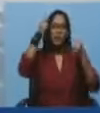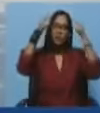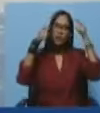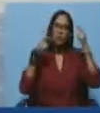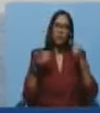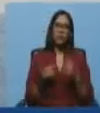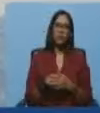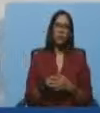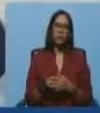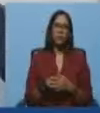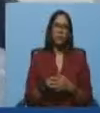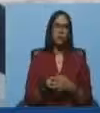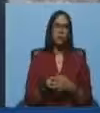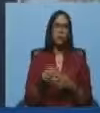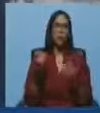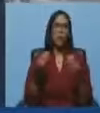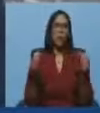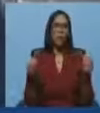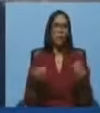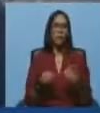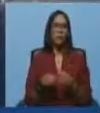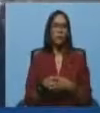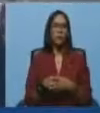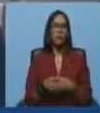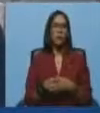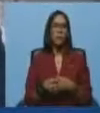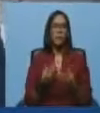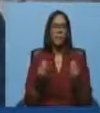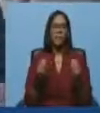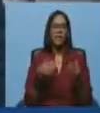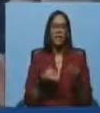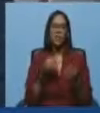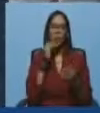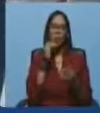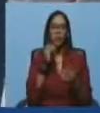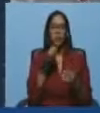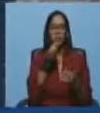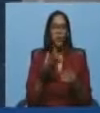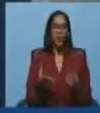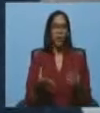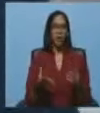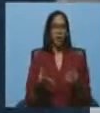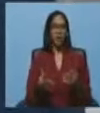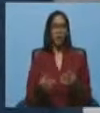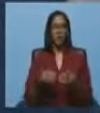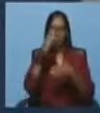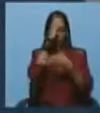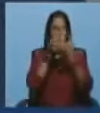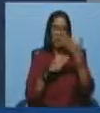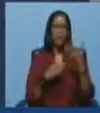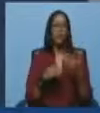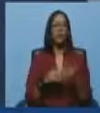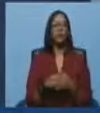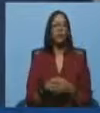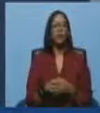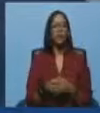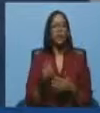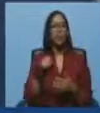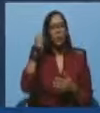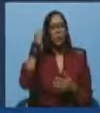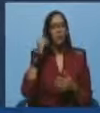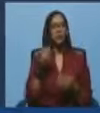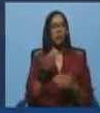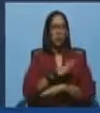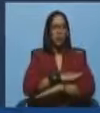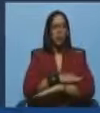Chávez como muchos, como miles de jóvenes que son extraordinarios, que son honestos, que son humildes, y yo creo que esas son las